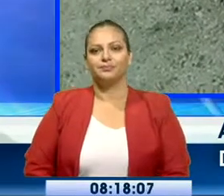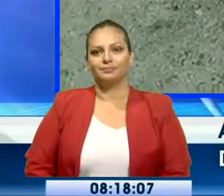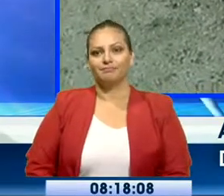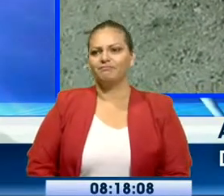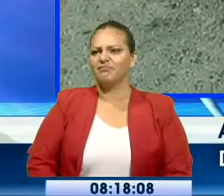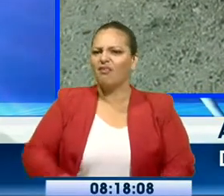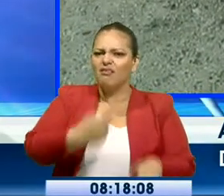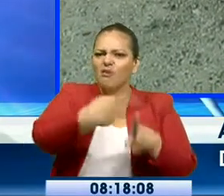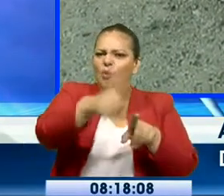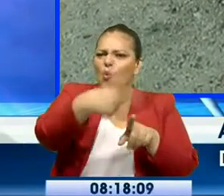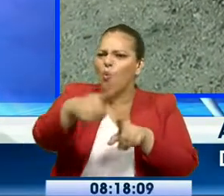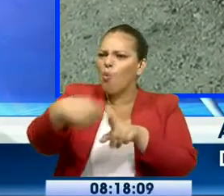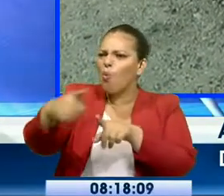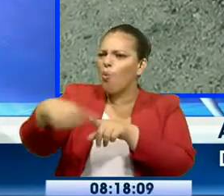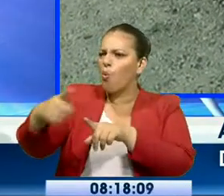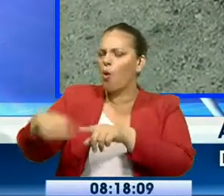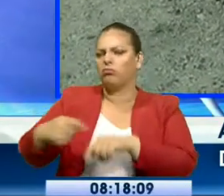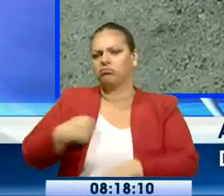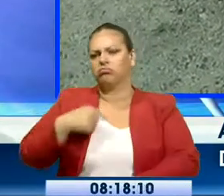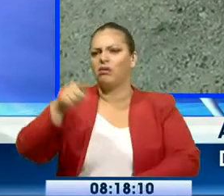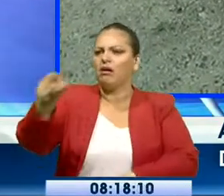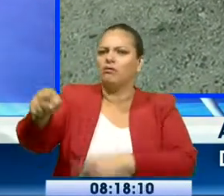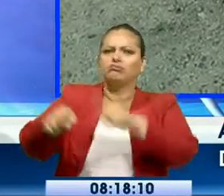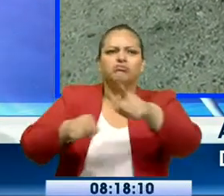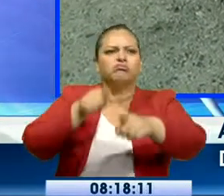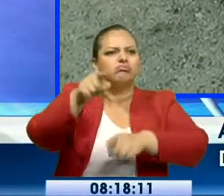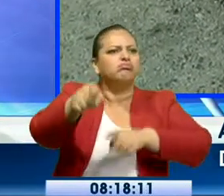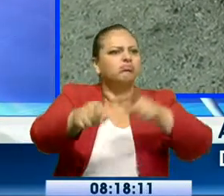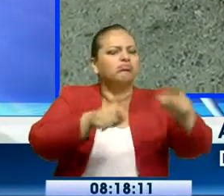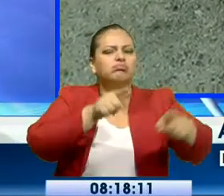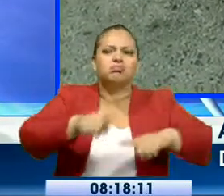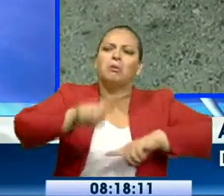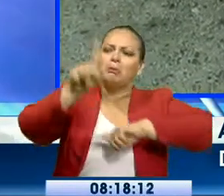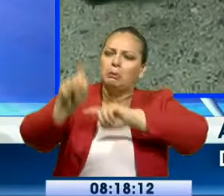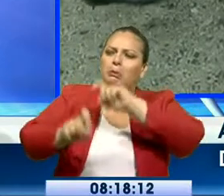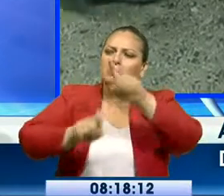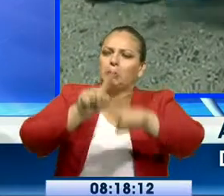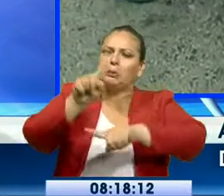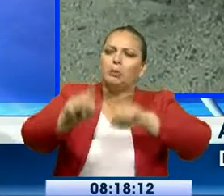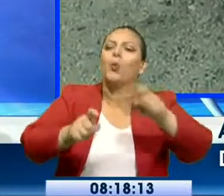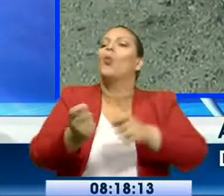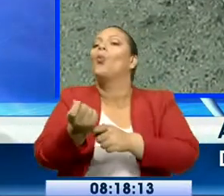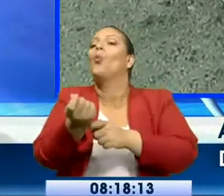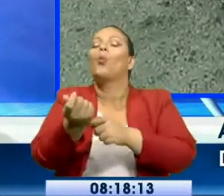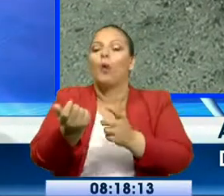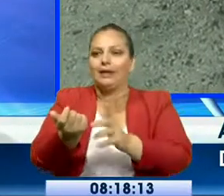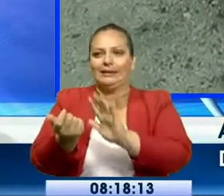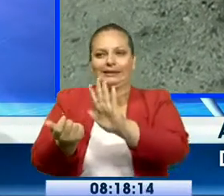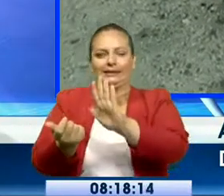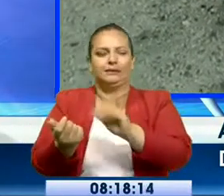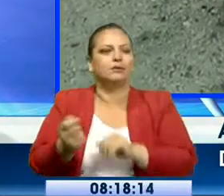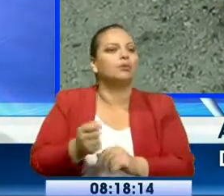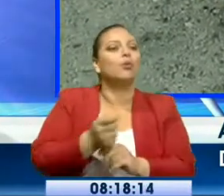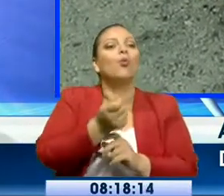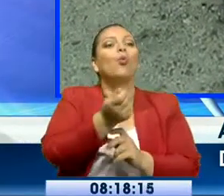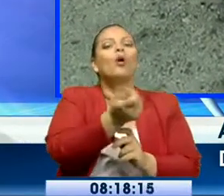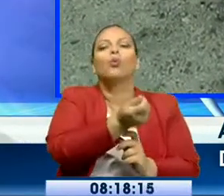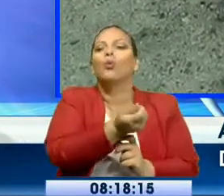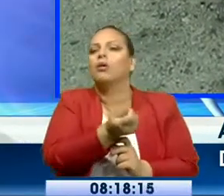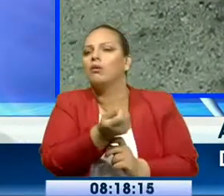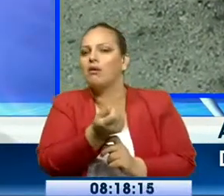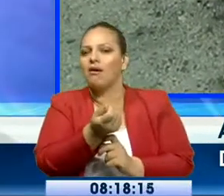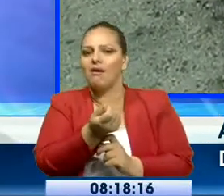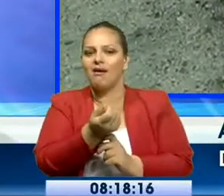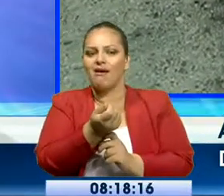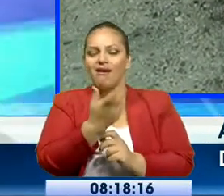alternativa y hacerlo rápido porque ya viene solo vacío y ya llega el tormento familiar es la